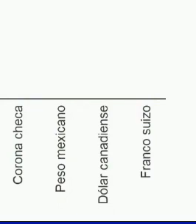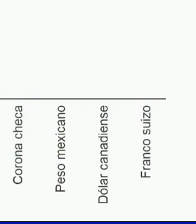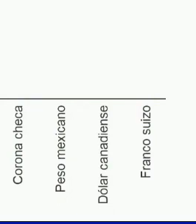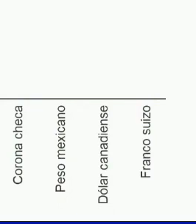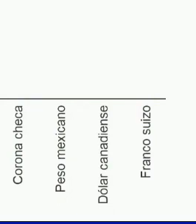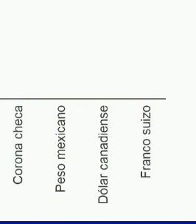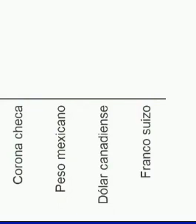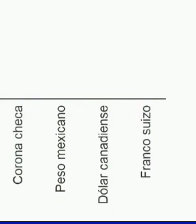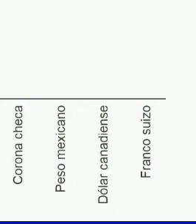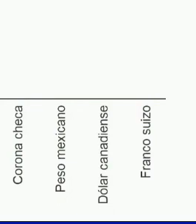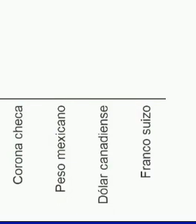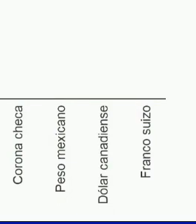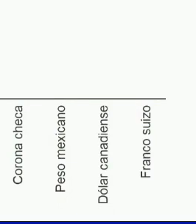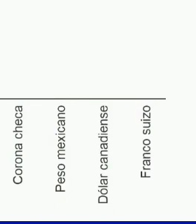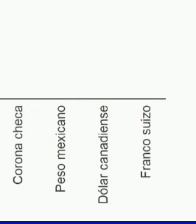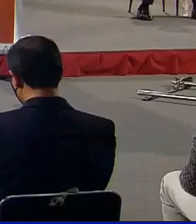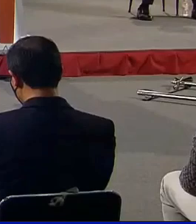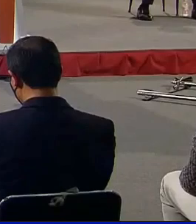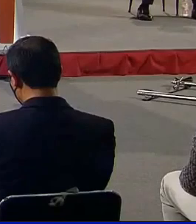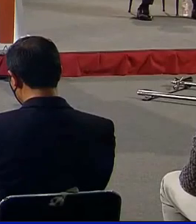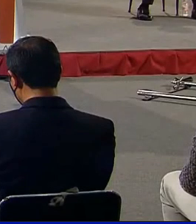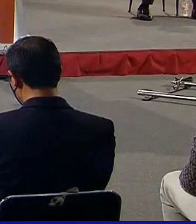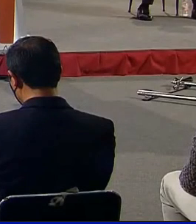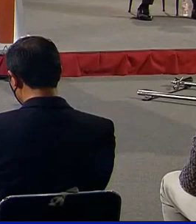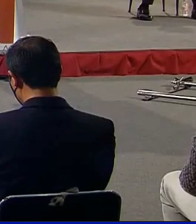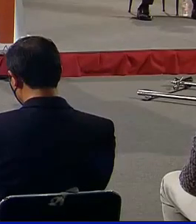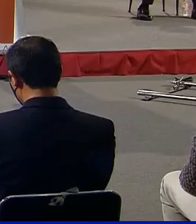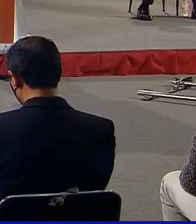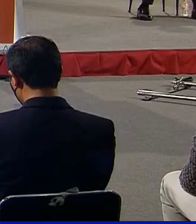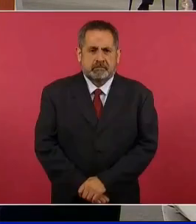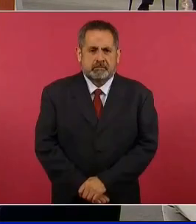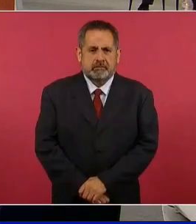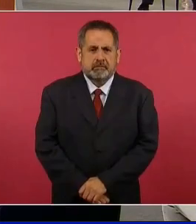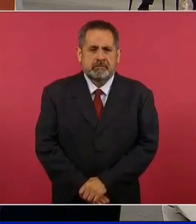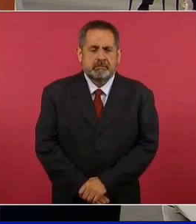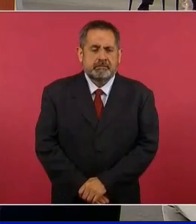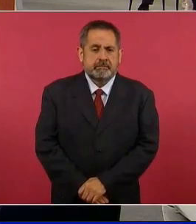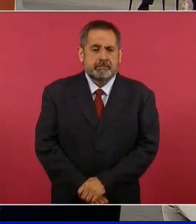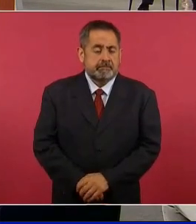Solo el franco suizo, el dólar canadiense y el peso,